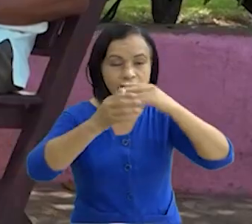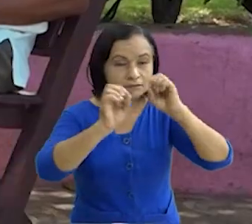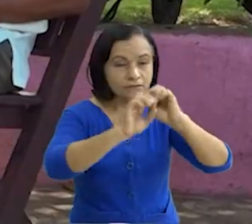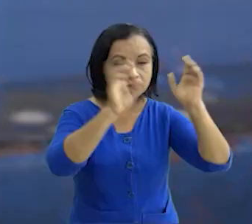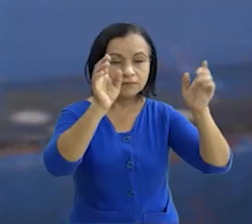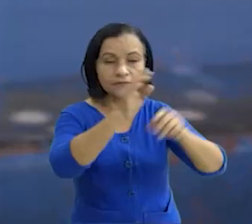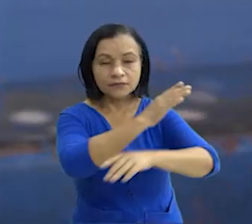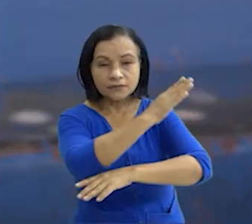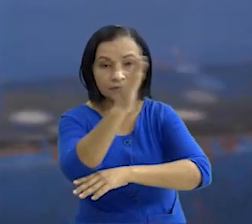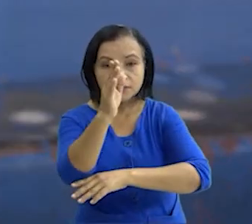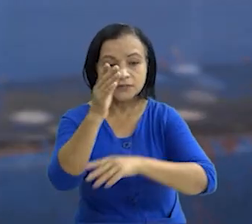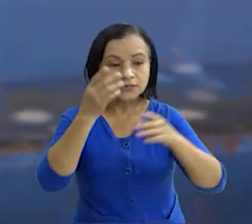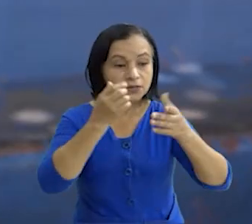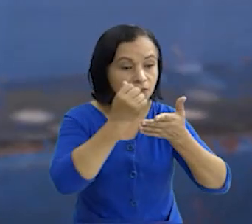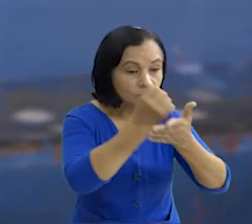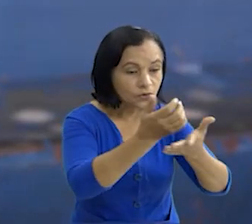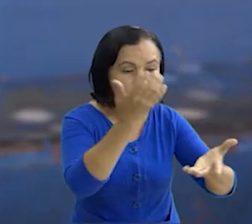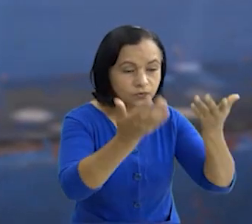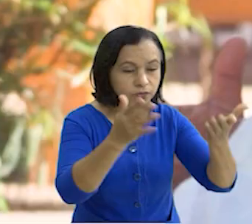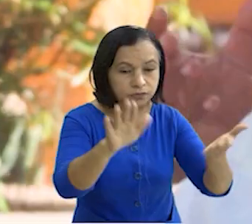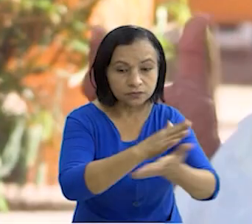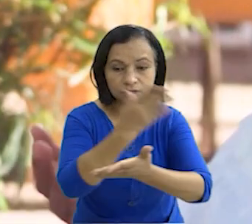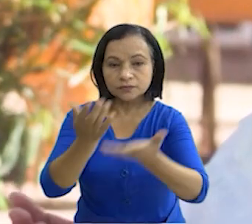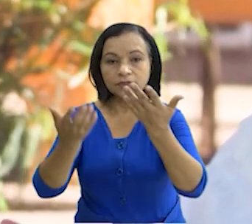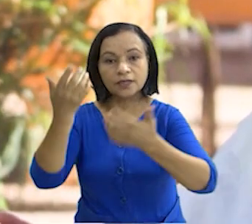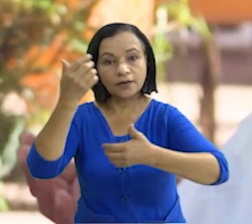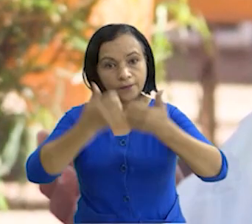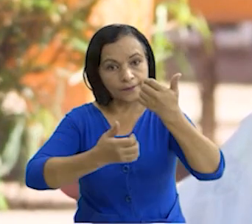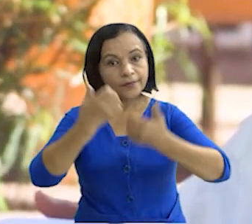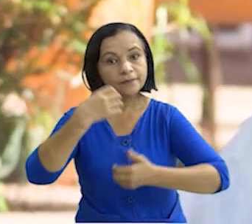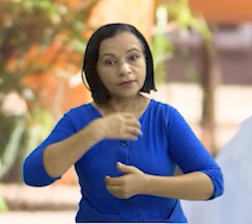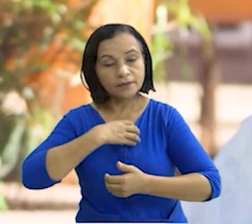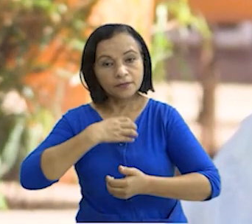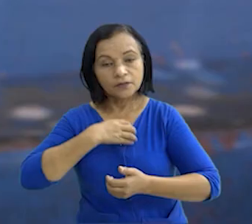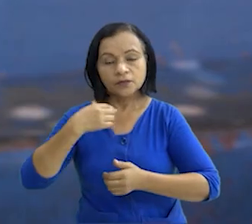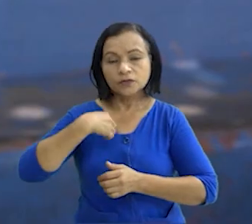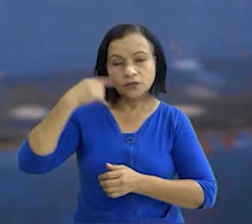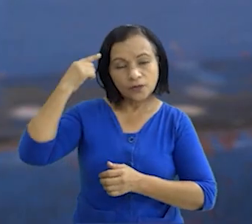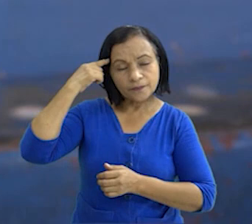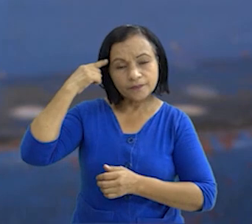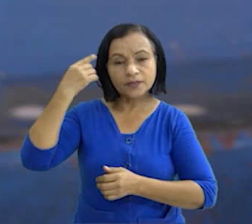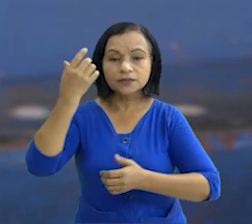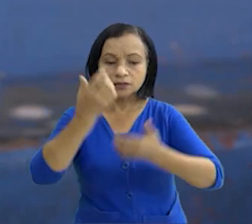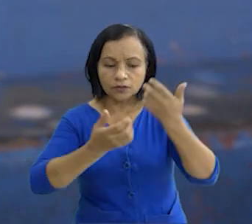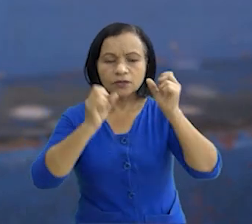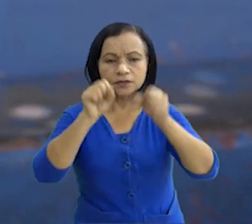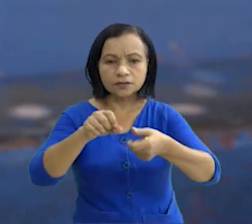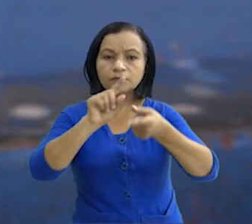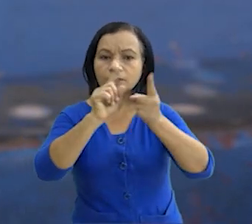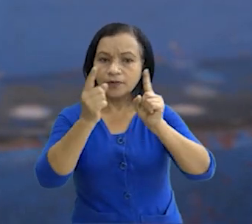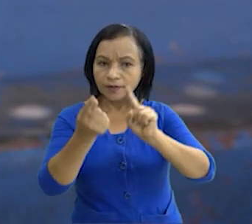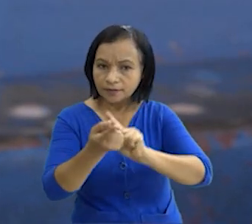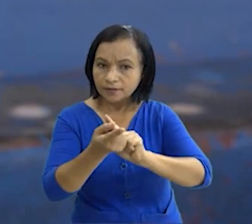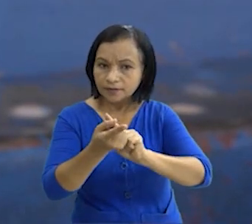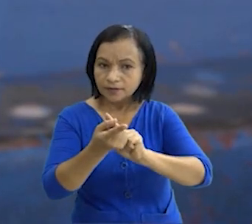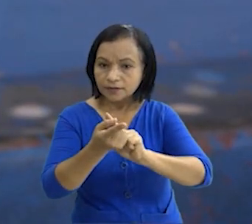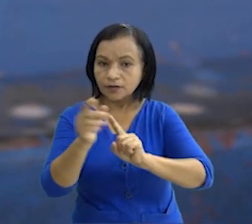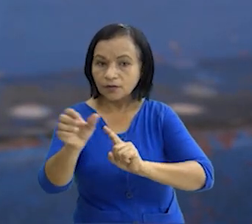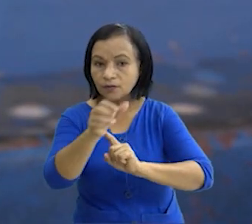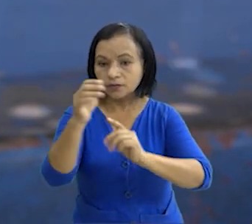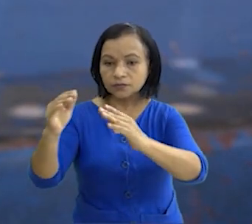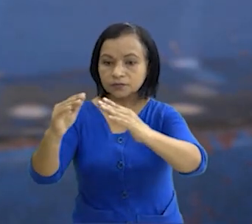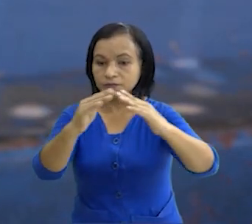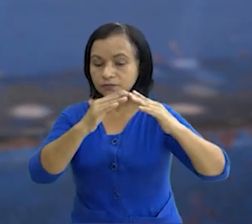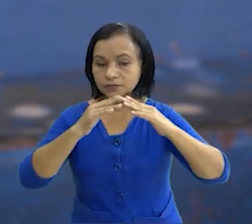a mediodía, a sofocar incendios. Ese es un problema que tenemos y yo creo que sí es un problema que se puede superar. Por el otro lado, la ciudad